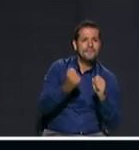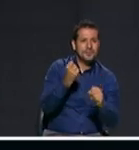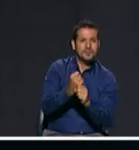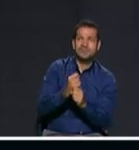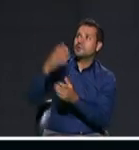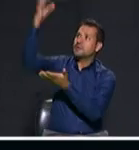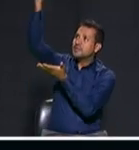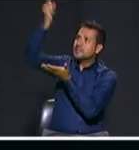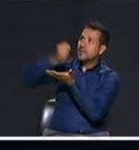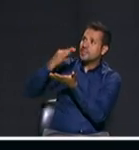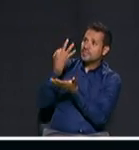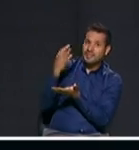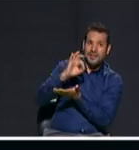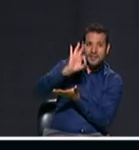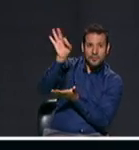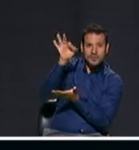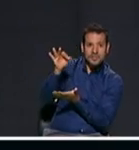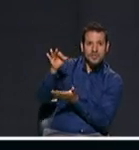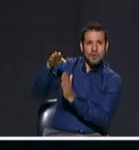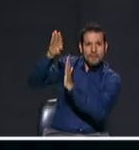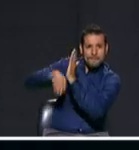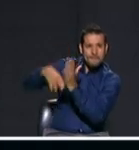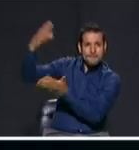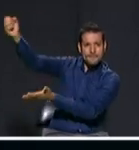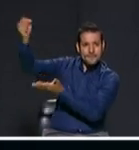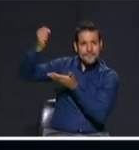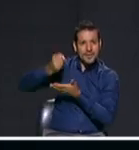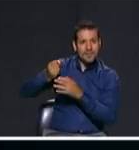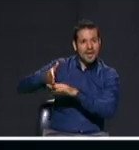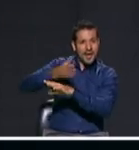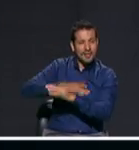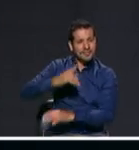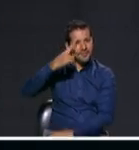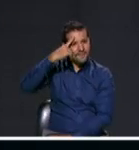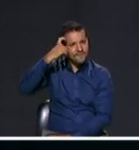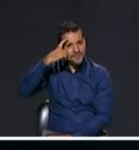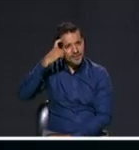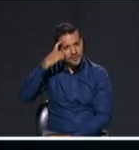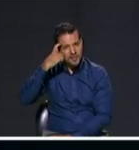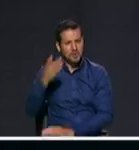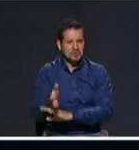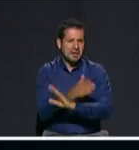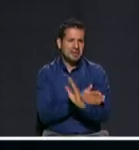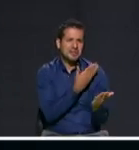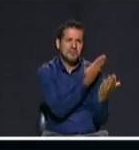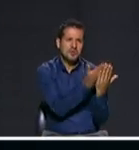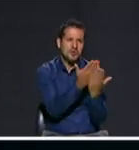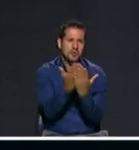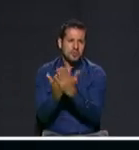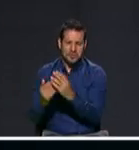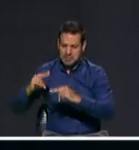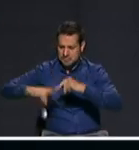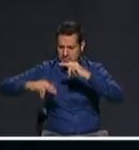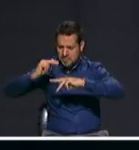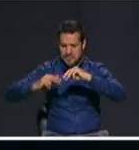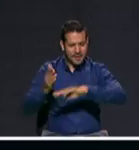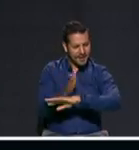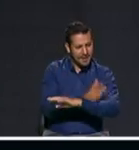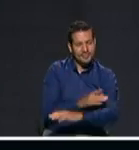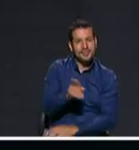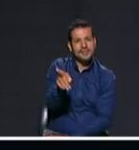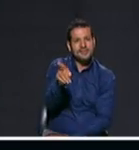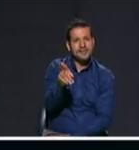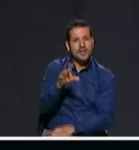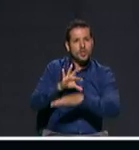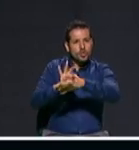30 por ciento hay que hacer las obras que el doctor federico ya tiene planteadas lo ha dicho el doctor santiago